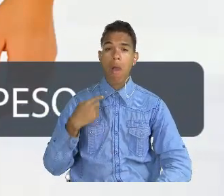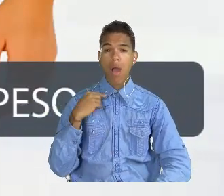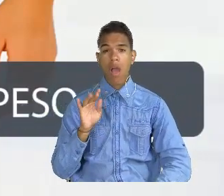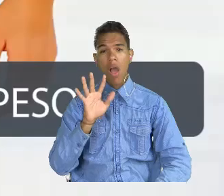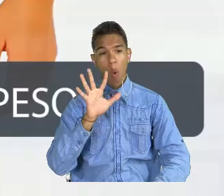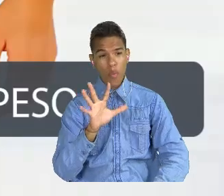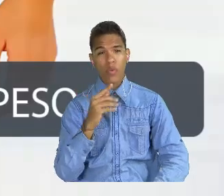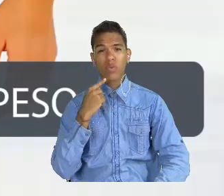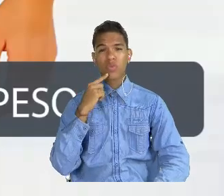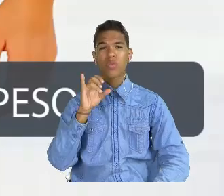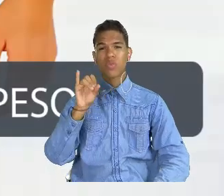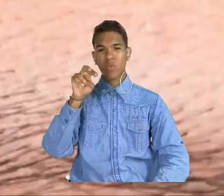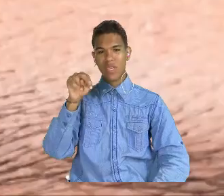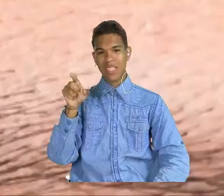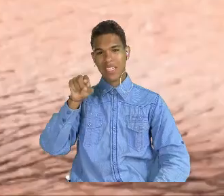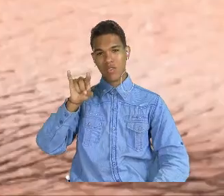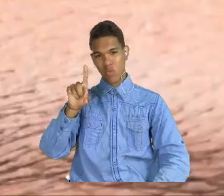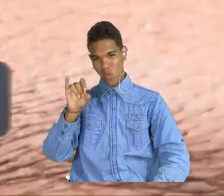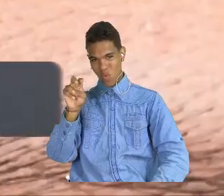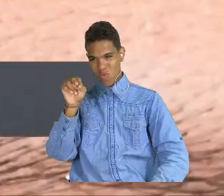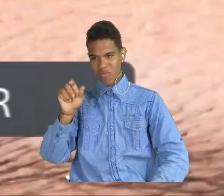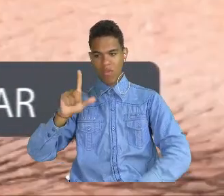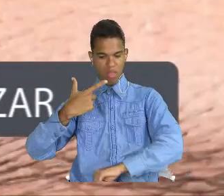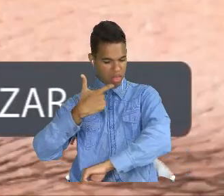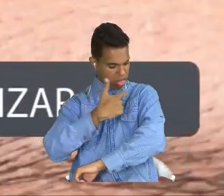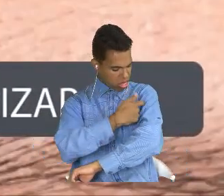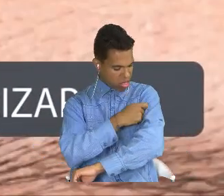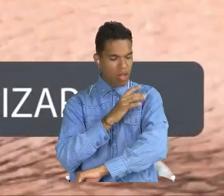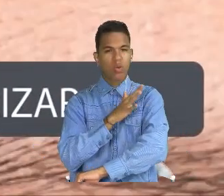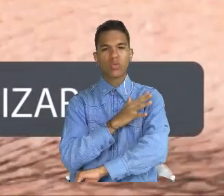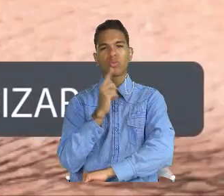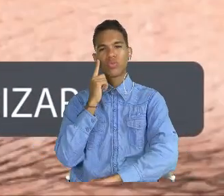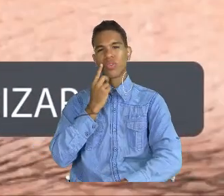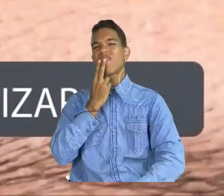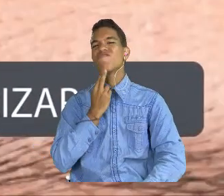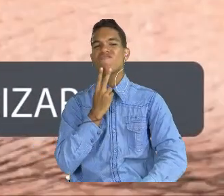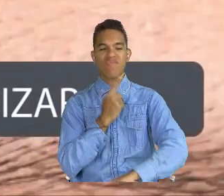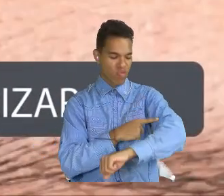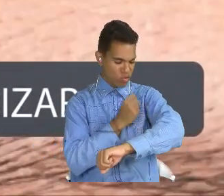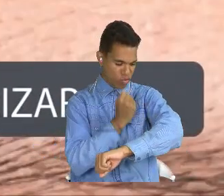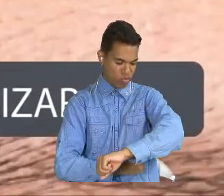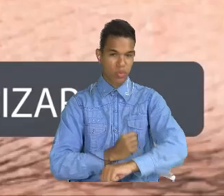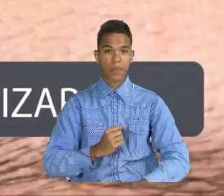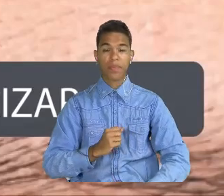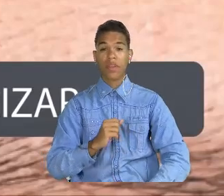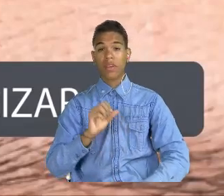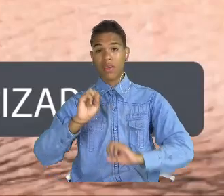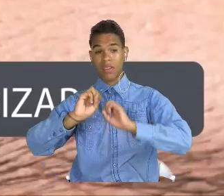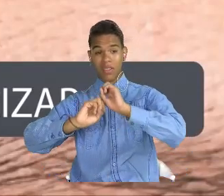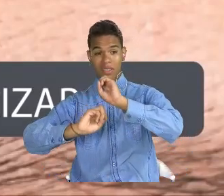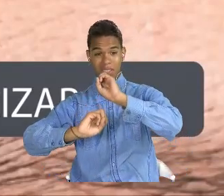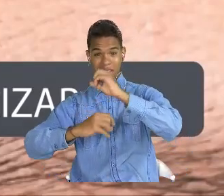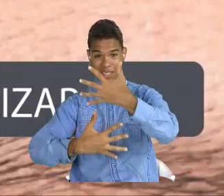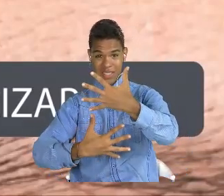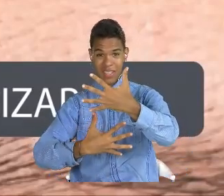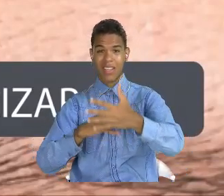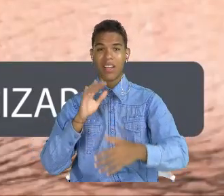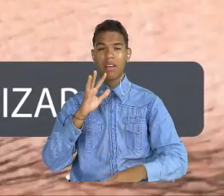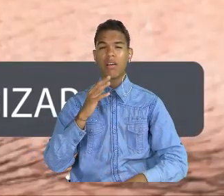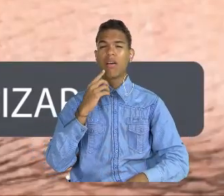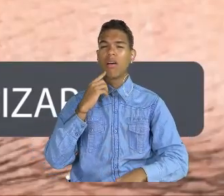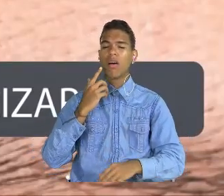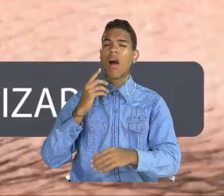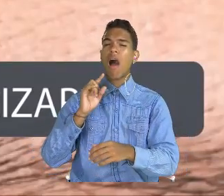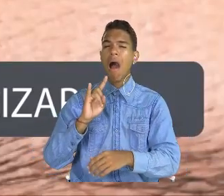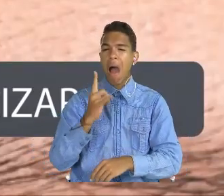a causa de la diabetes. Décimo, dificultad para cicatrizar. El exceso de azúcar daña las venas y las arterias,